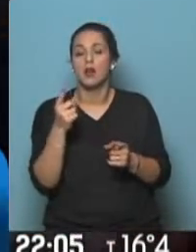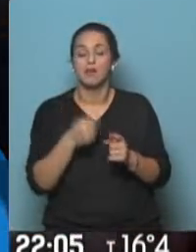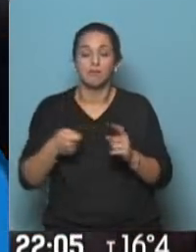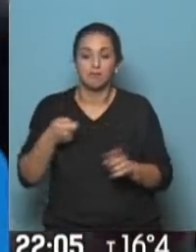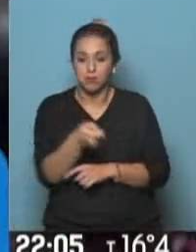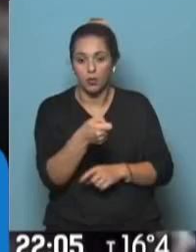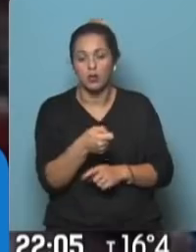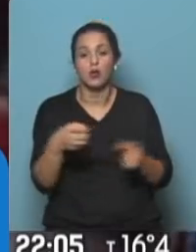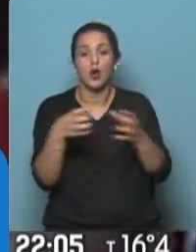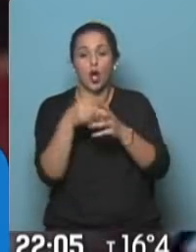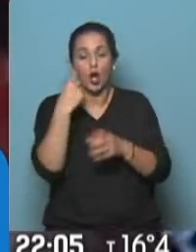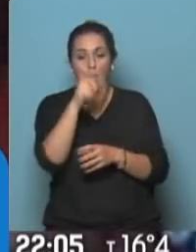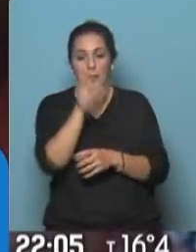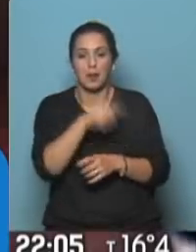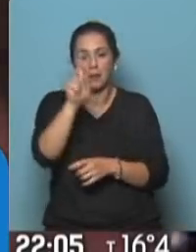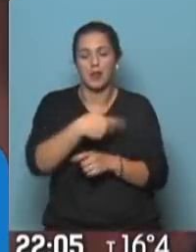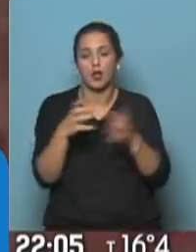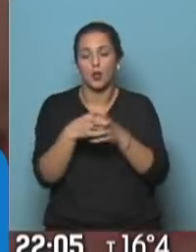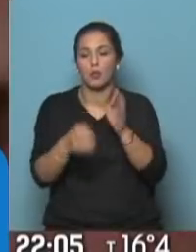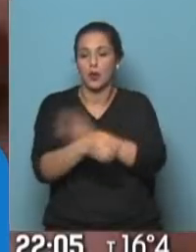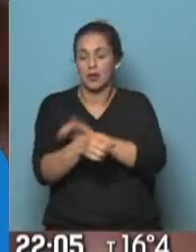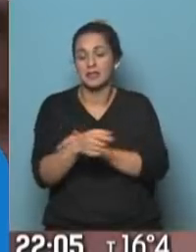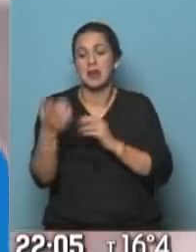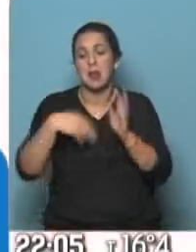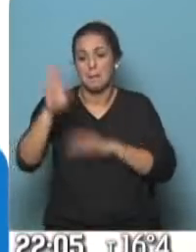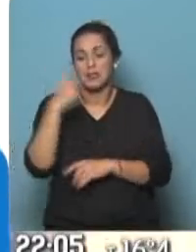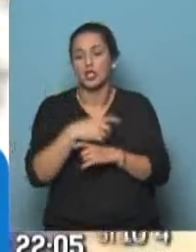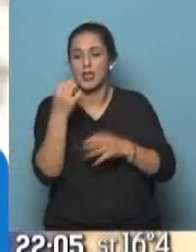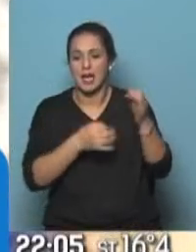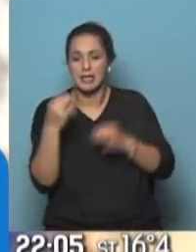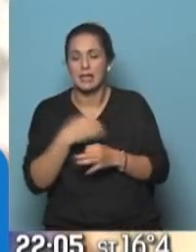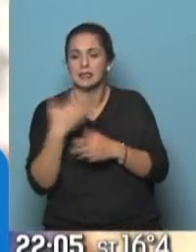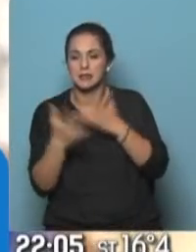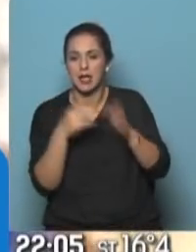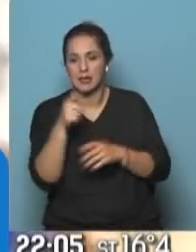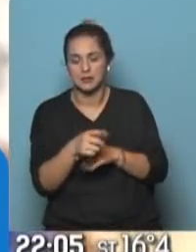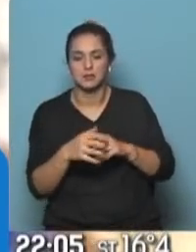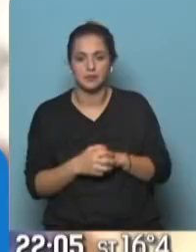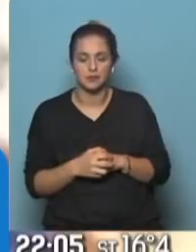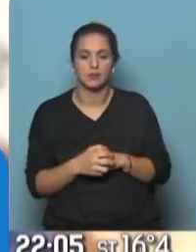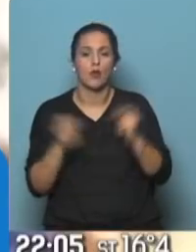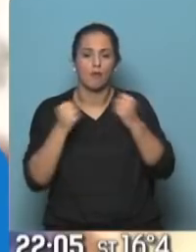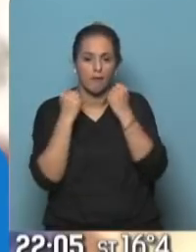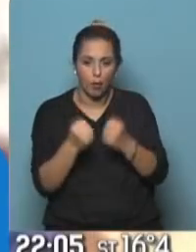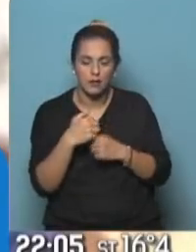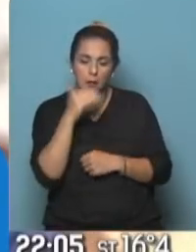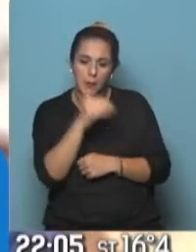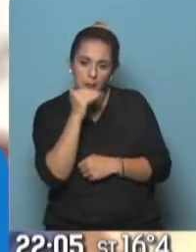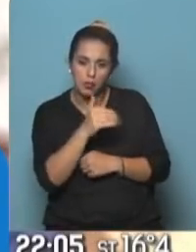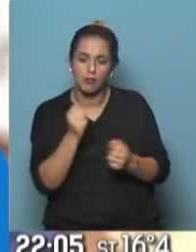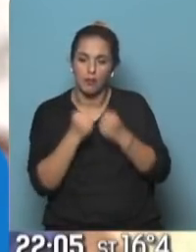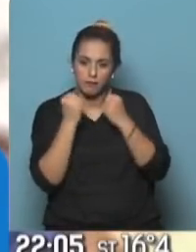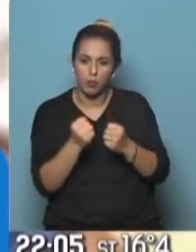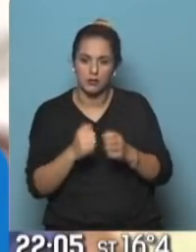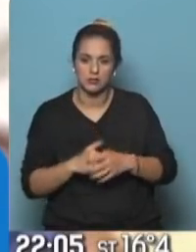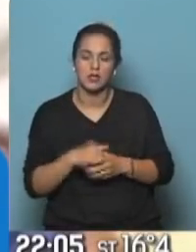puñalada al ultraderechista no provocó los efectos esperados por la mayoría de los analistas. Força, força, força, Brasil